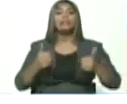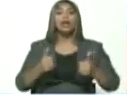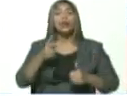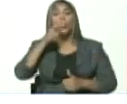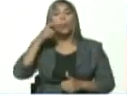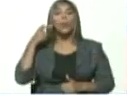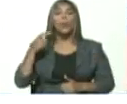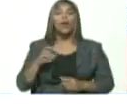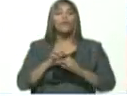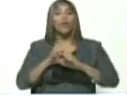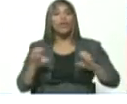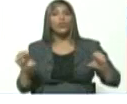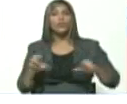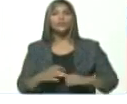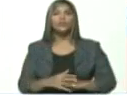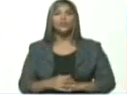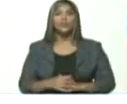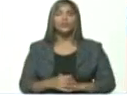pueblo, educación,